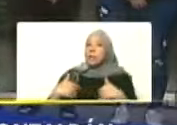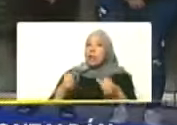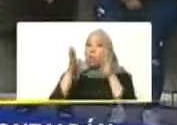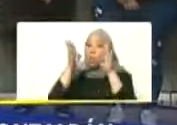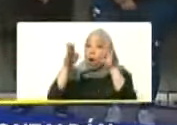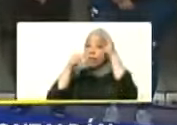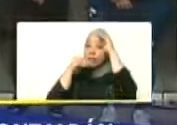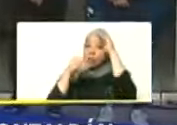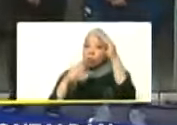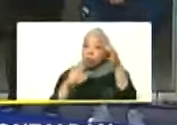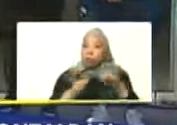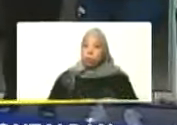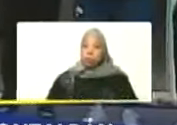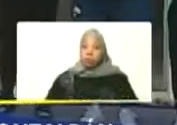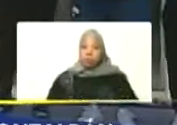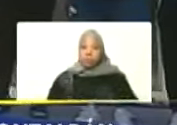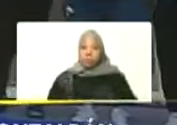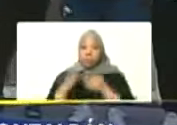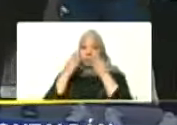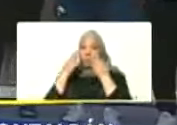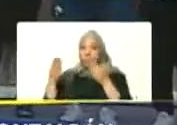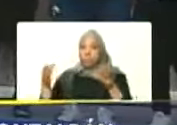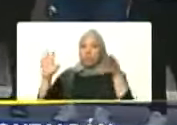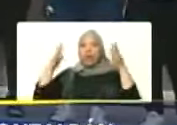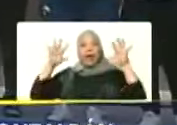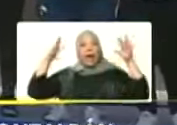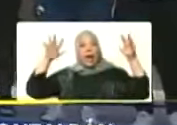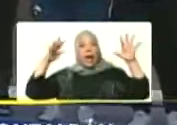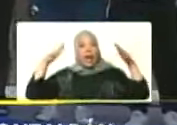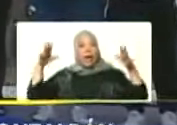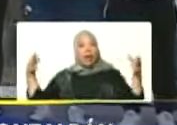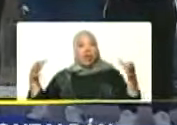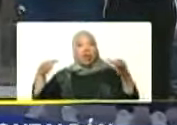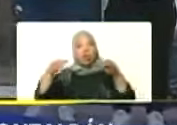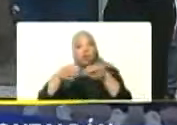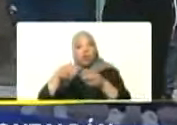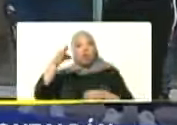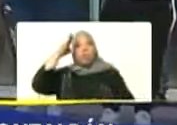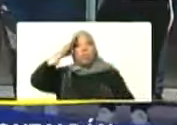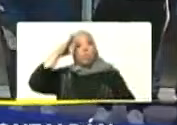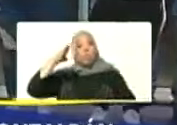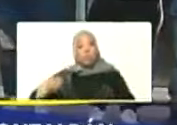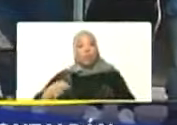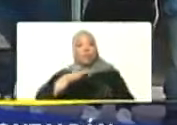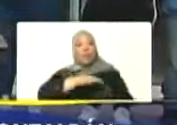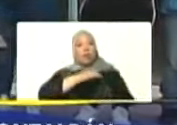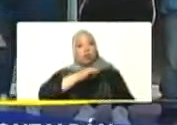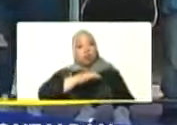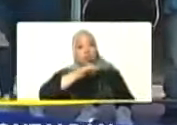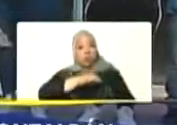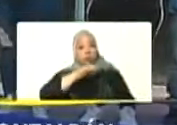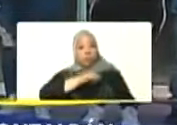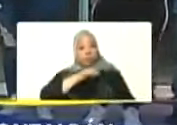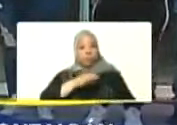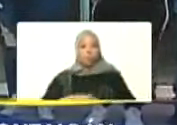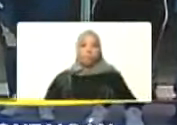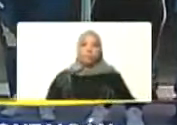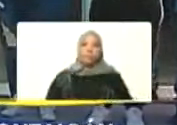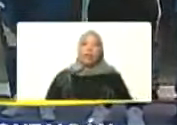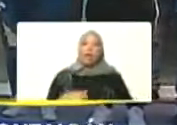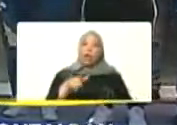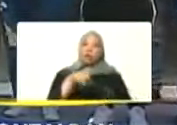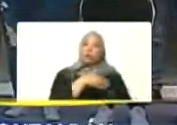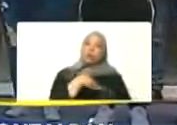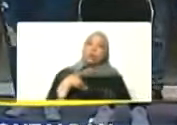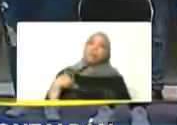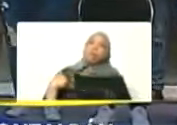está la Brigada Comunitaria Militares dentro de Salud Integral, y yo quisiera que